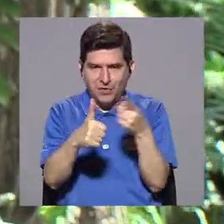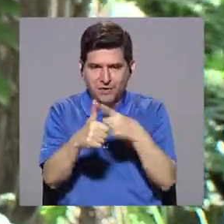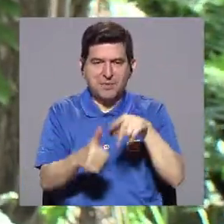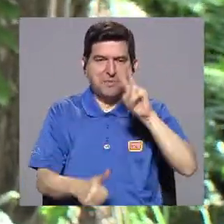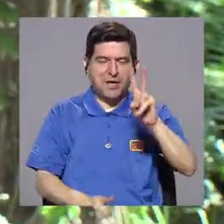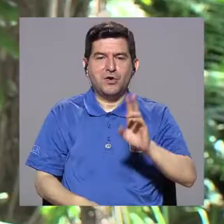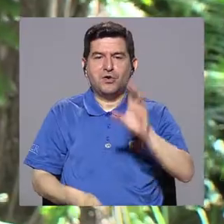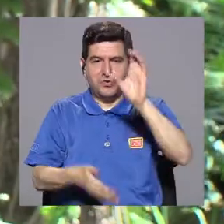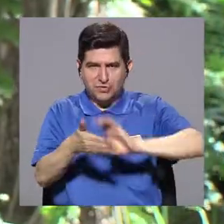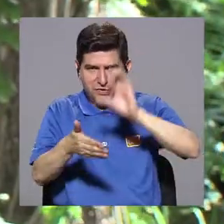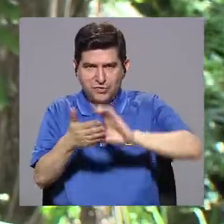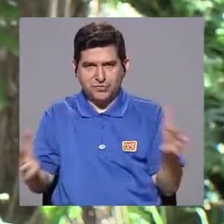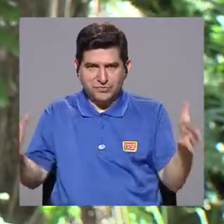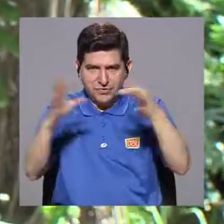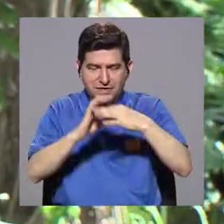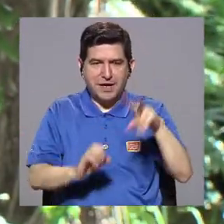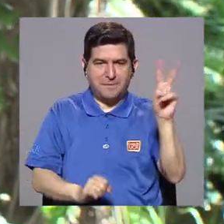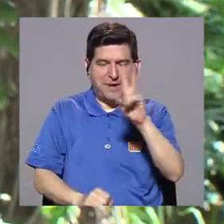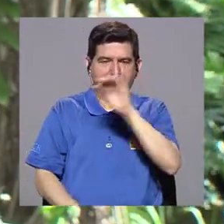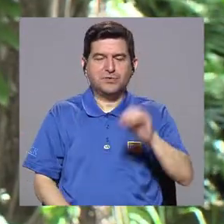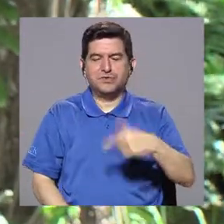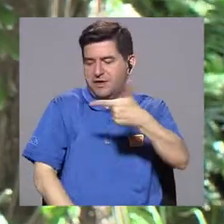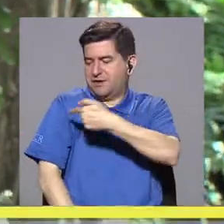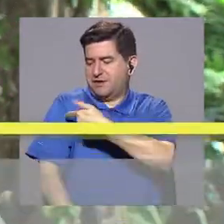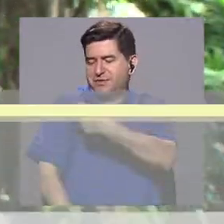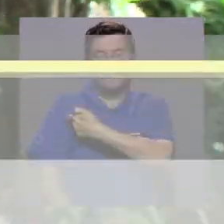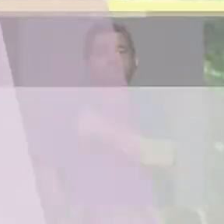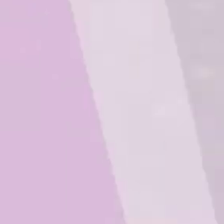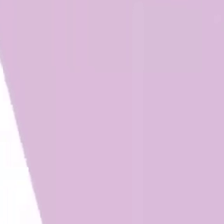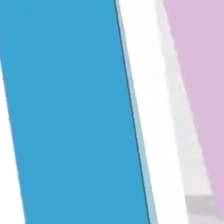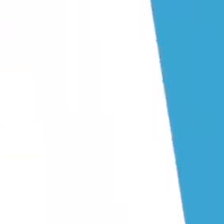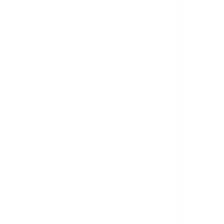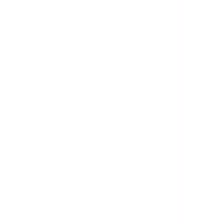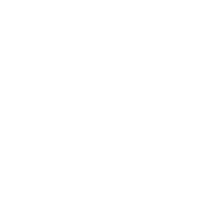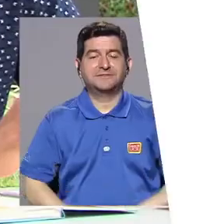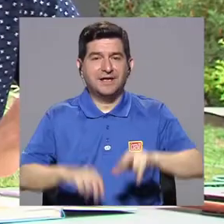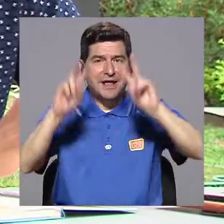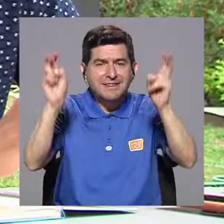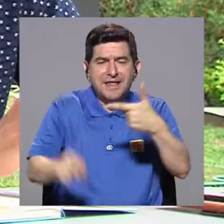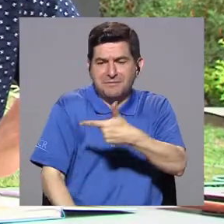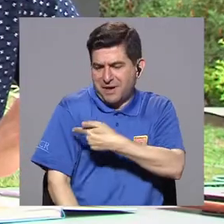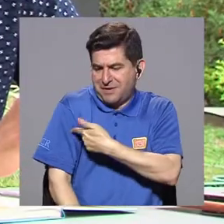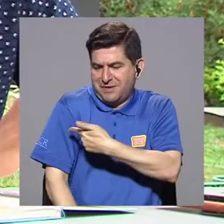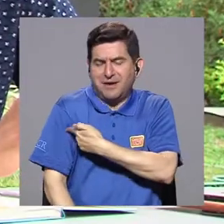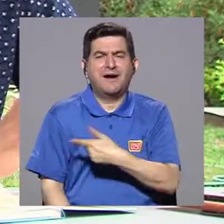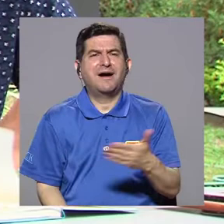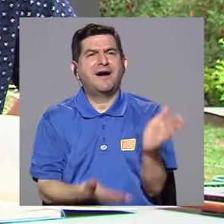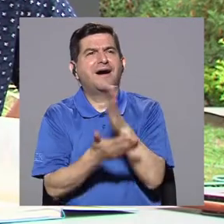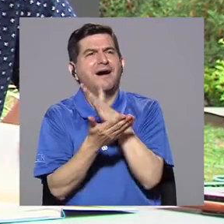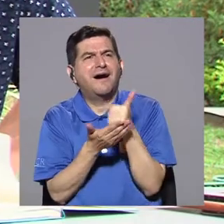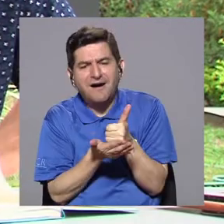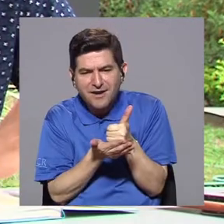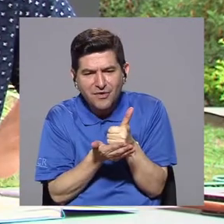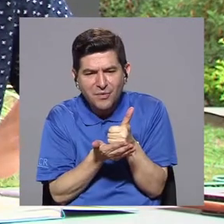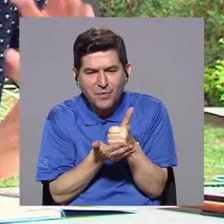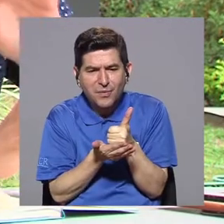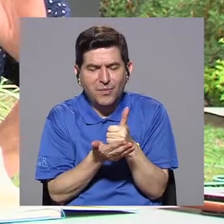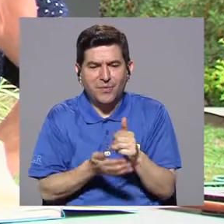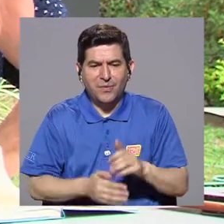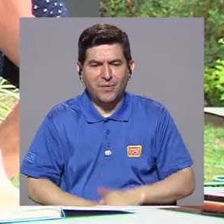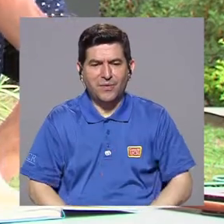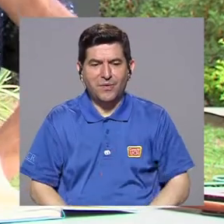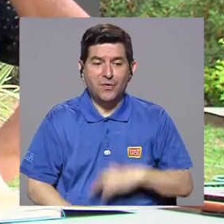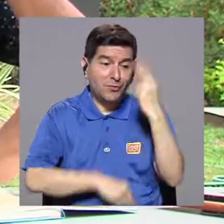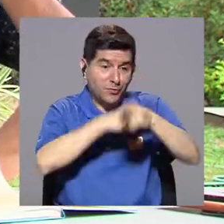primero de los dos capítulos acerca de virus y vacunación. El tema de la vacunación tiene algo, vamos a